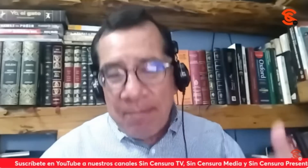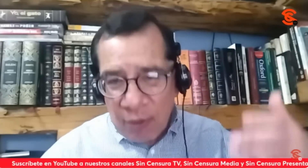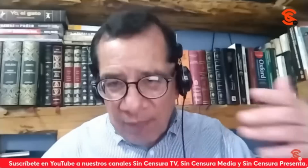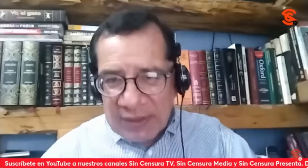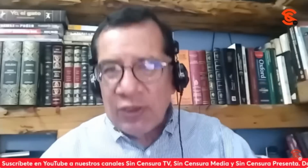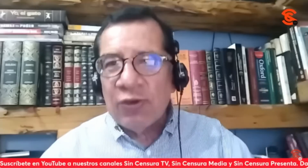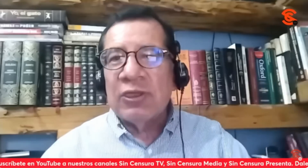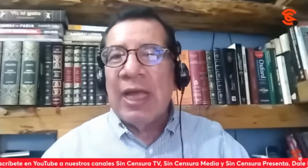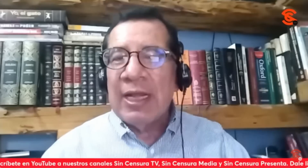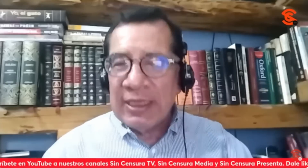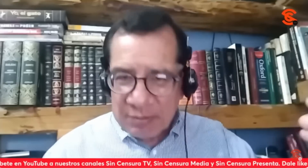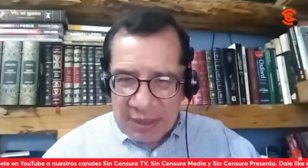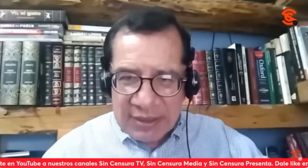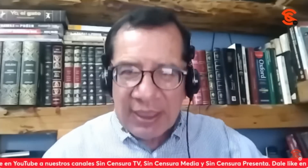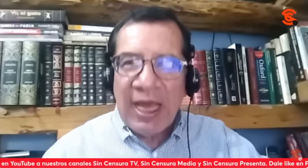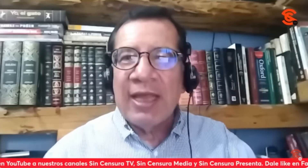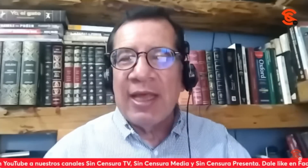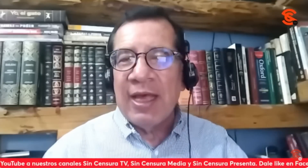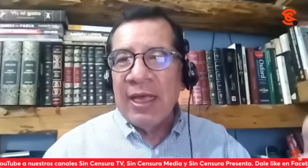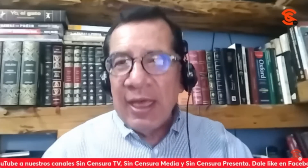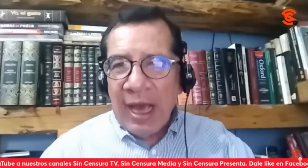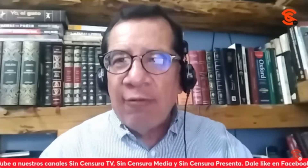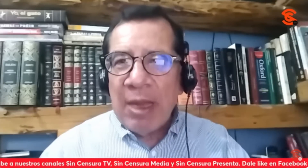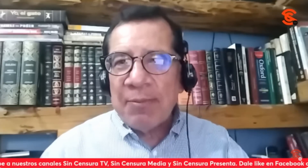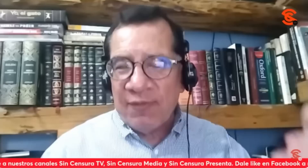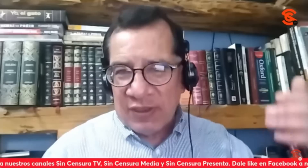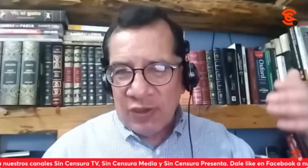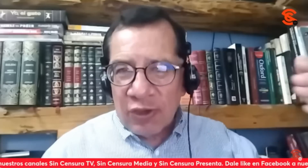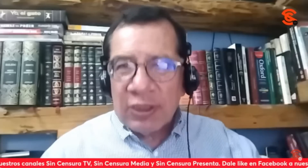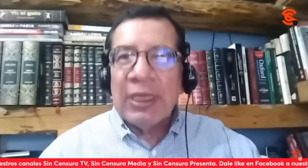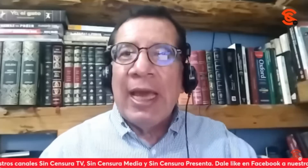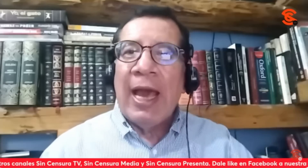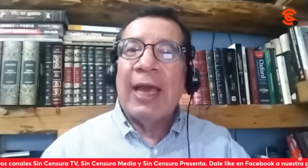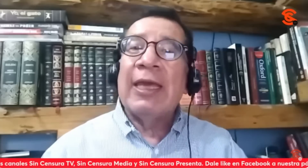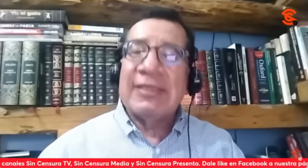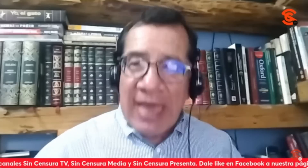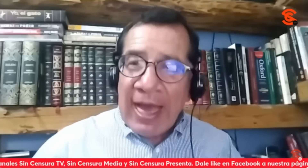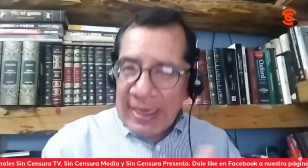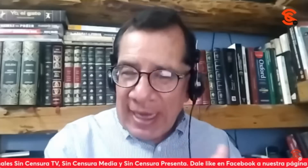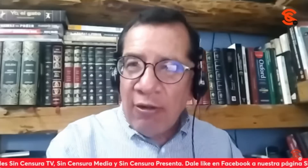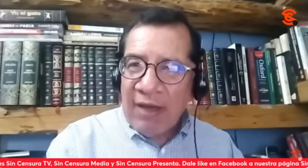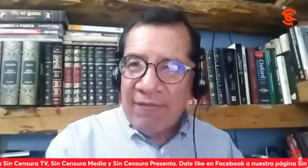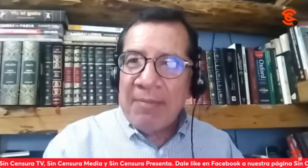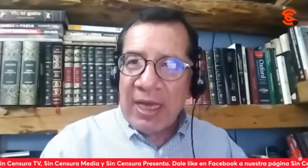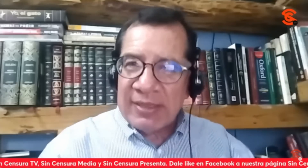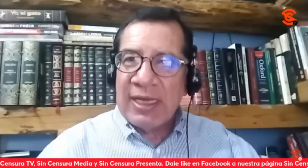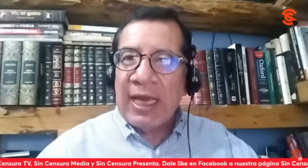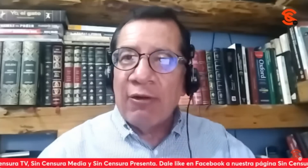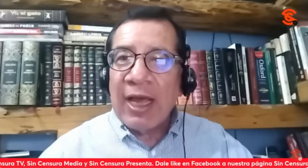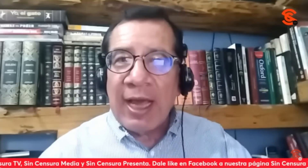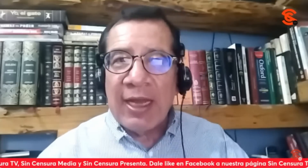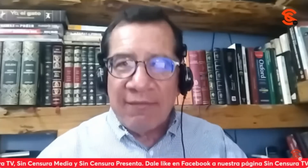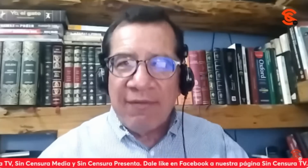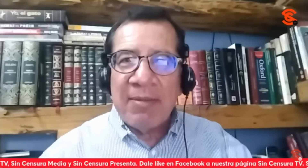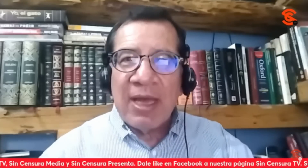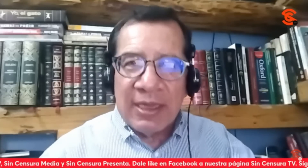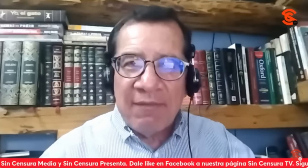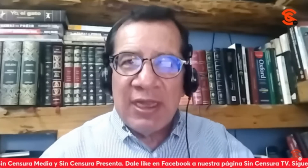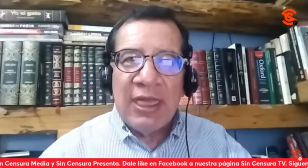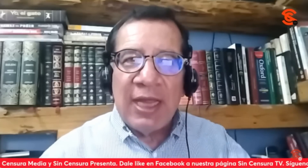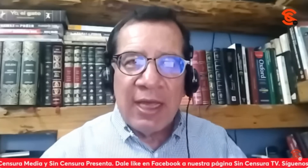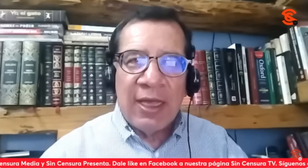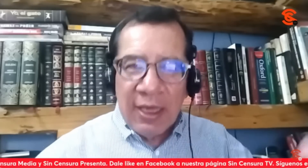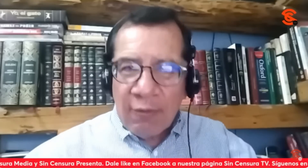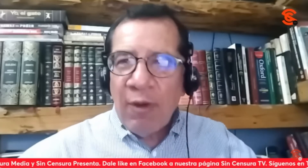a una profesión tan desprestigiada, a una profesión que se ha ganado la fama, que se ganó la fama